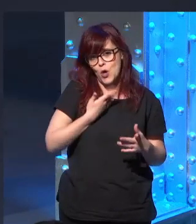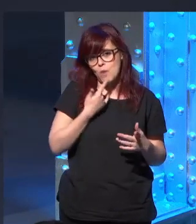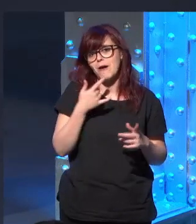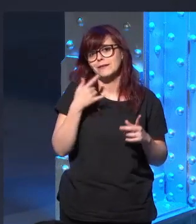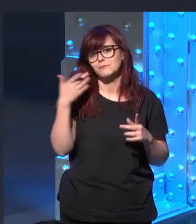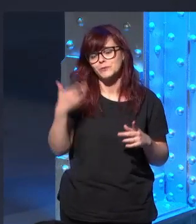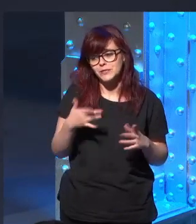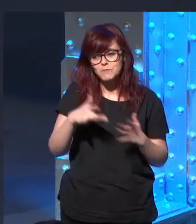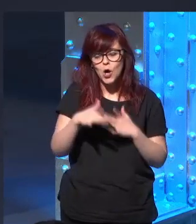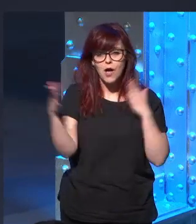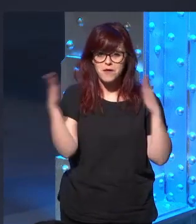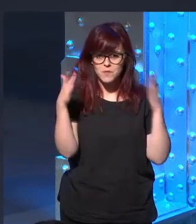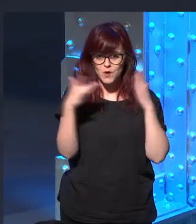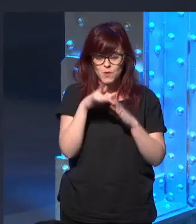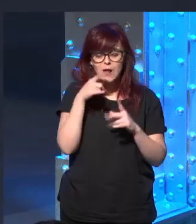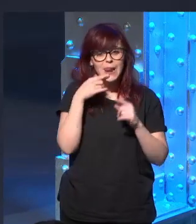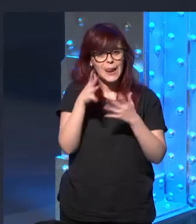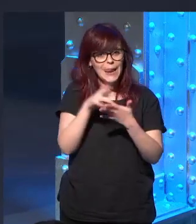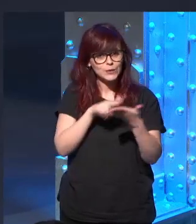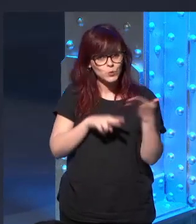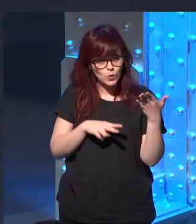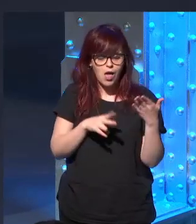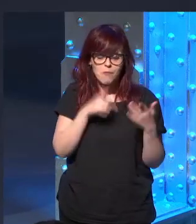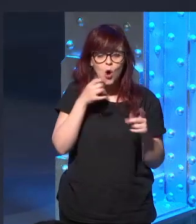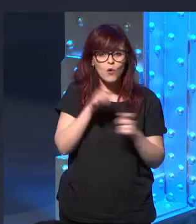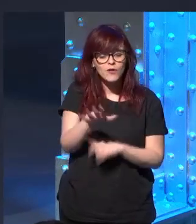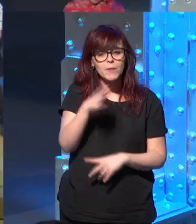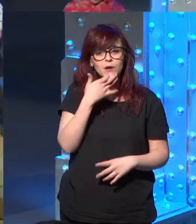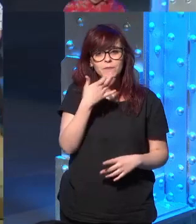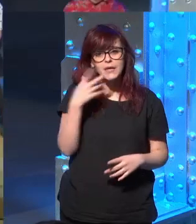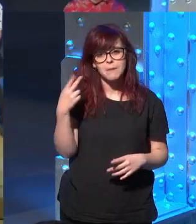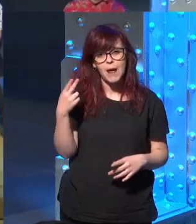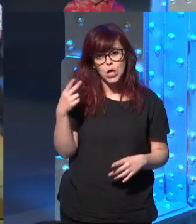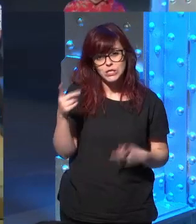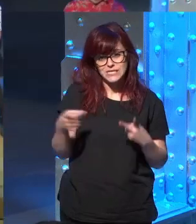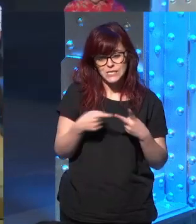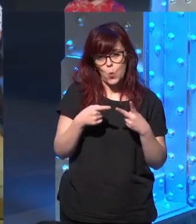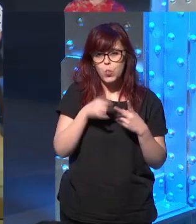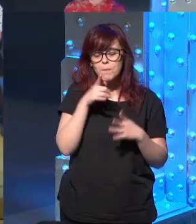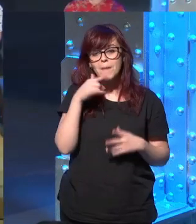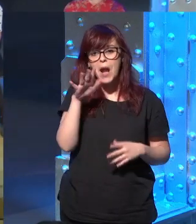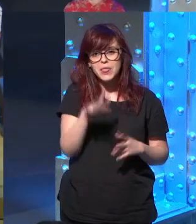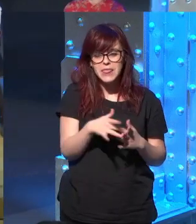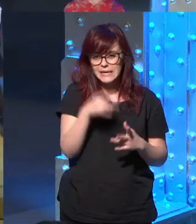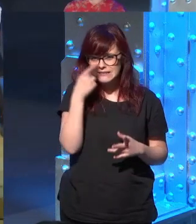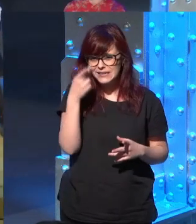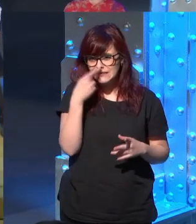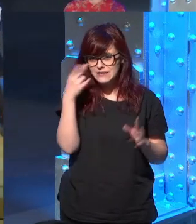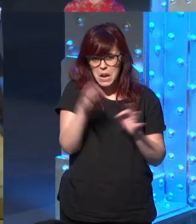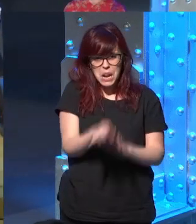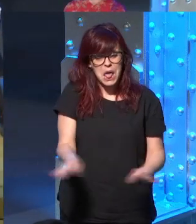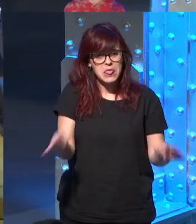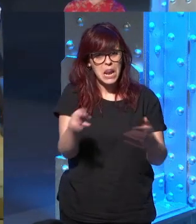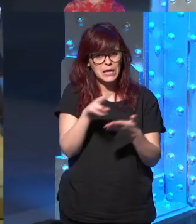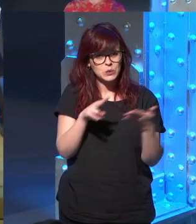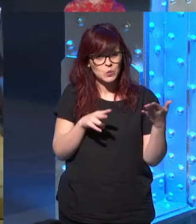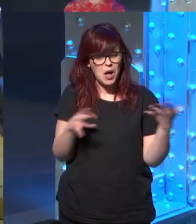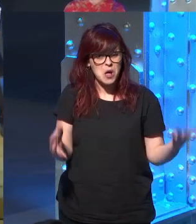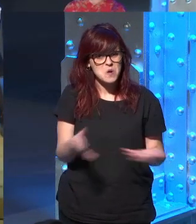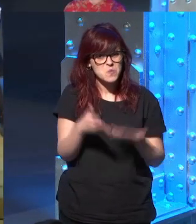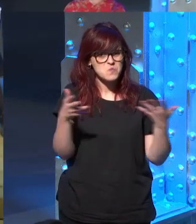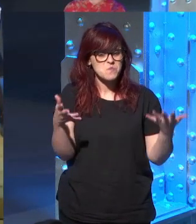daño en algún momento a la lectura. Pero mi hermano, el segundo, que parecía que no le iba a interesar la lectura, además